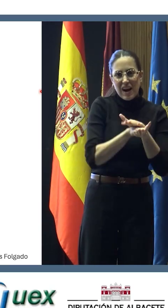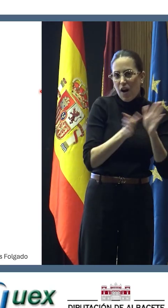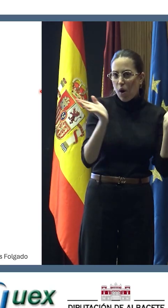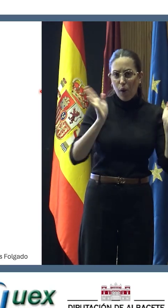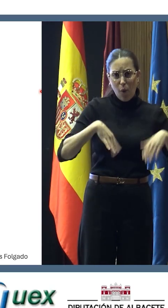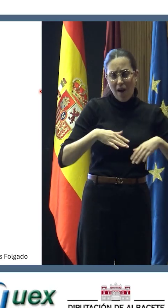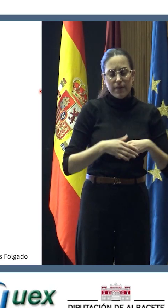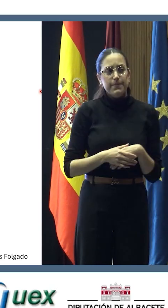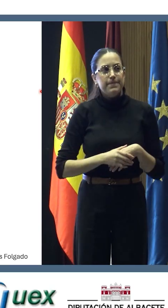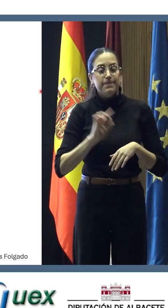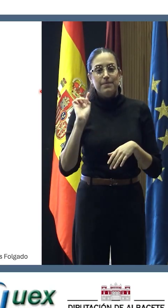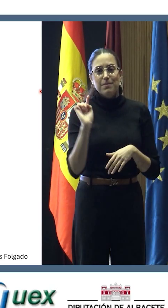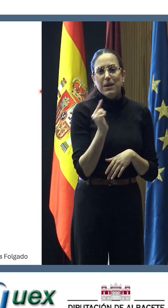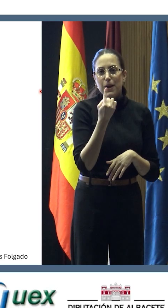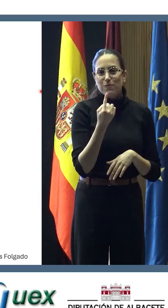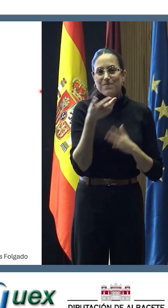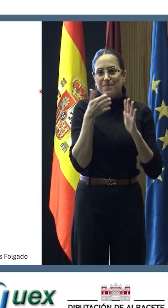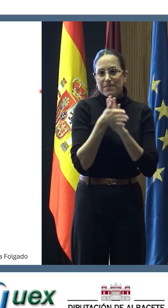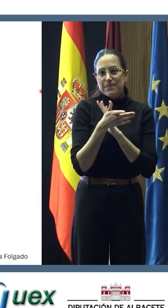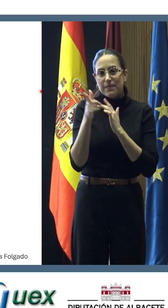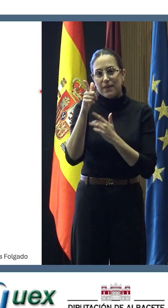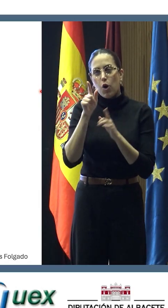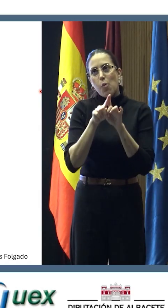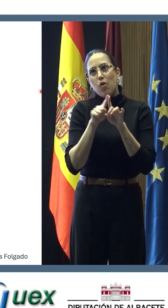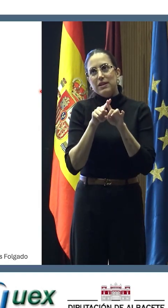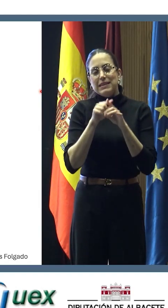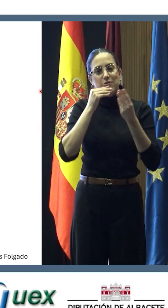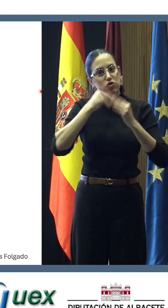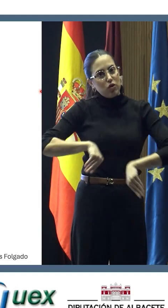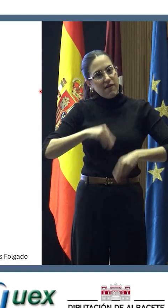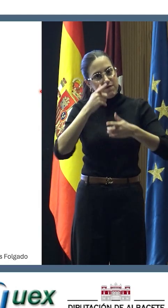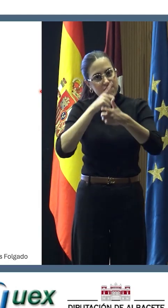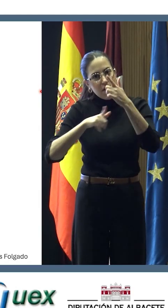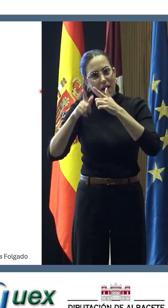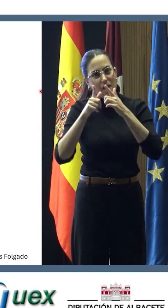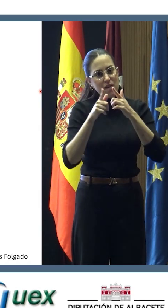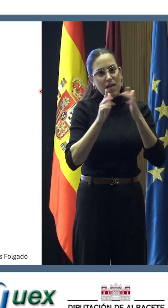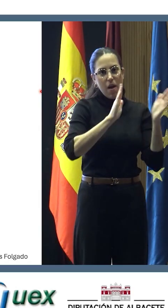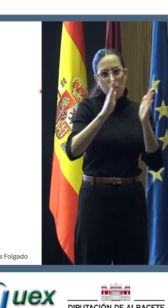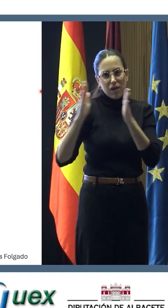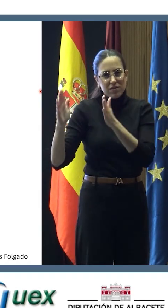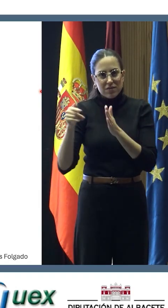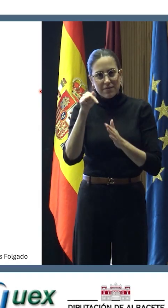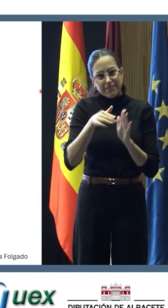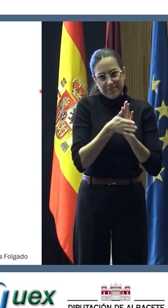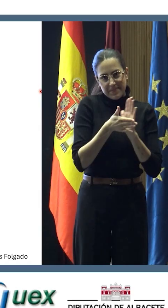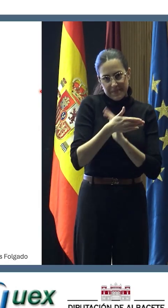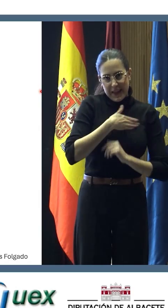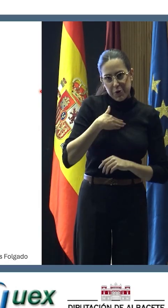Entonces, lo primero, pues, es un viaje en el que, bueno,